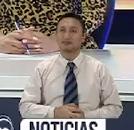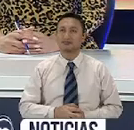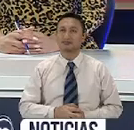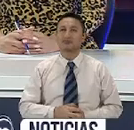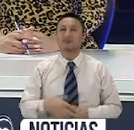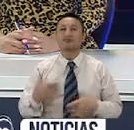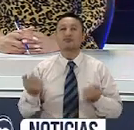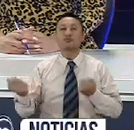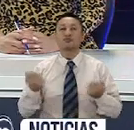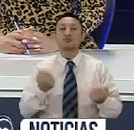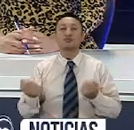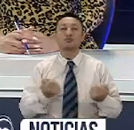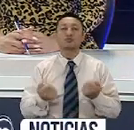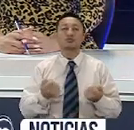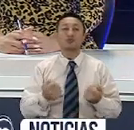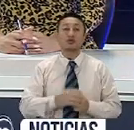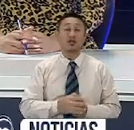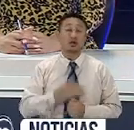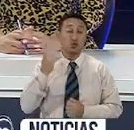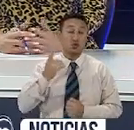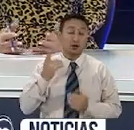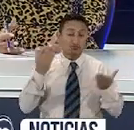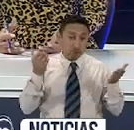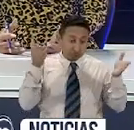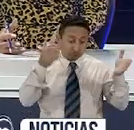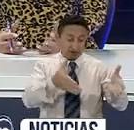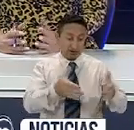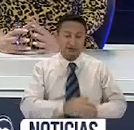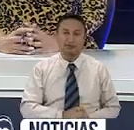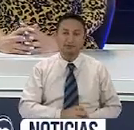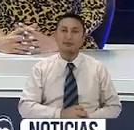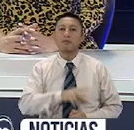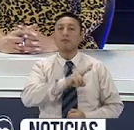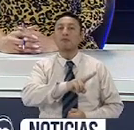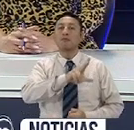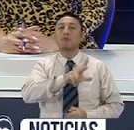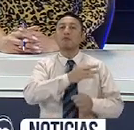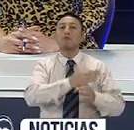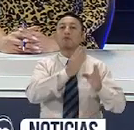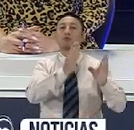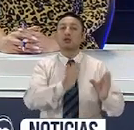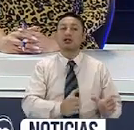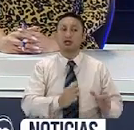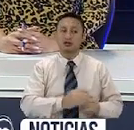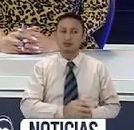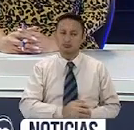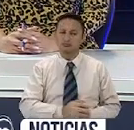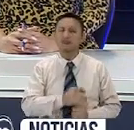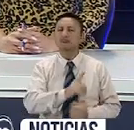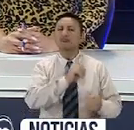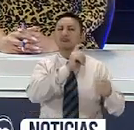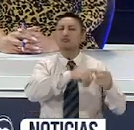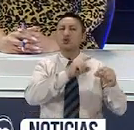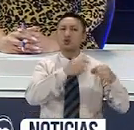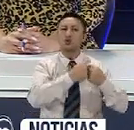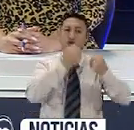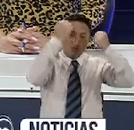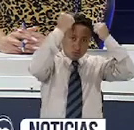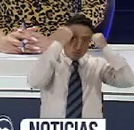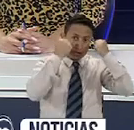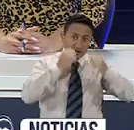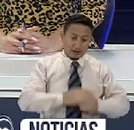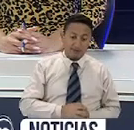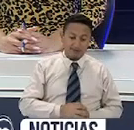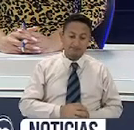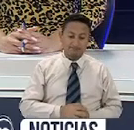El operativo desarrollado en el Cantón Durán permitió identificar a 23 funcionarios que estarían vinculados a grupos delictivos.